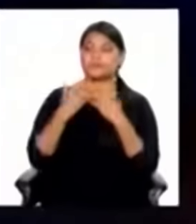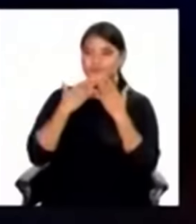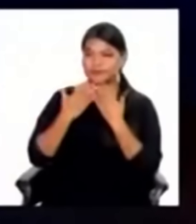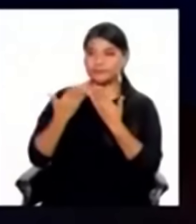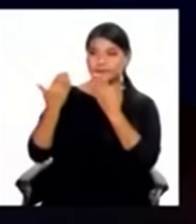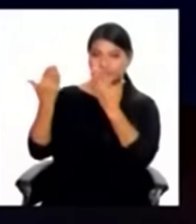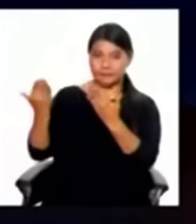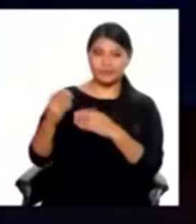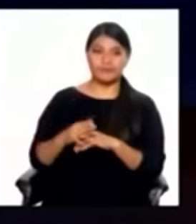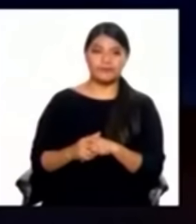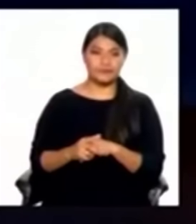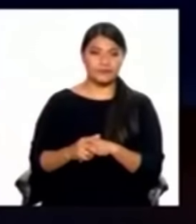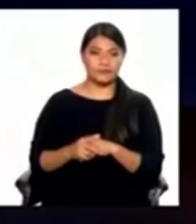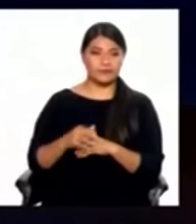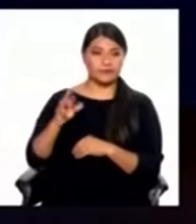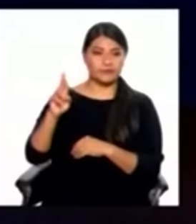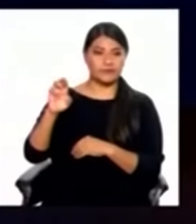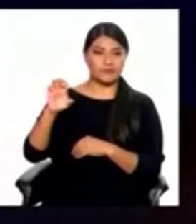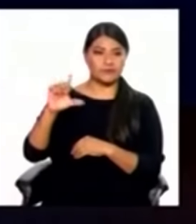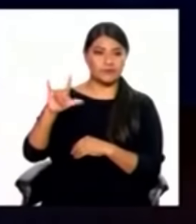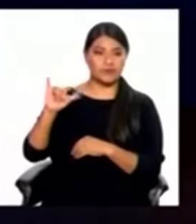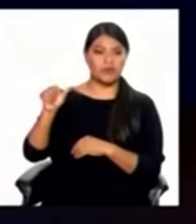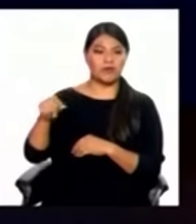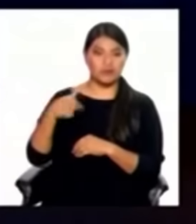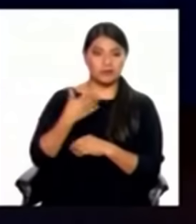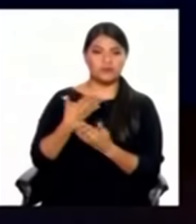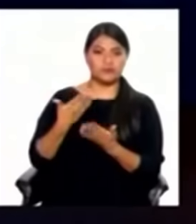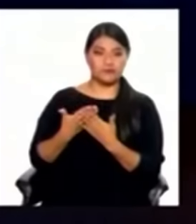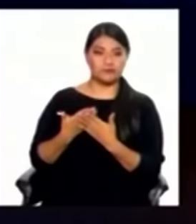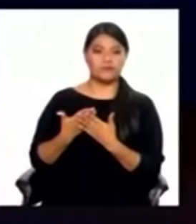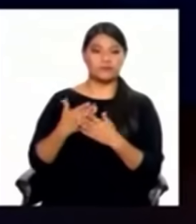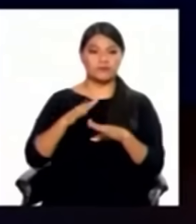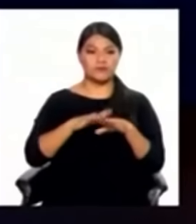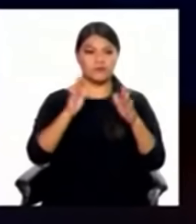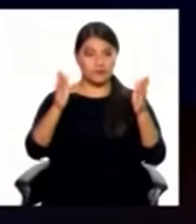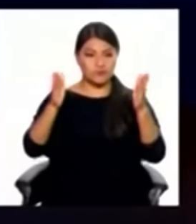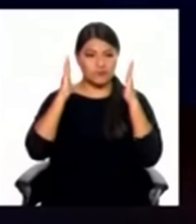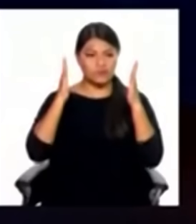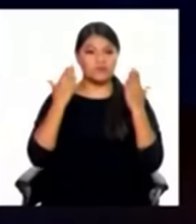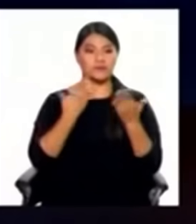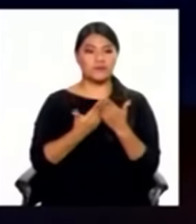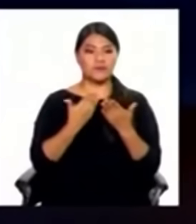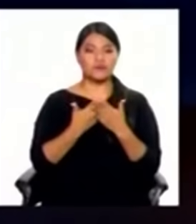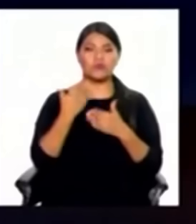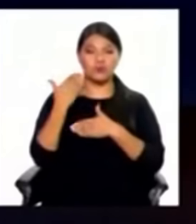todo caso, al señor Reyes Gastón por esta intervención y sobre todo darnos una actualización,